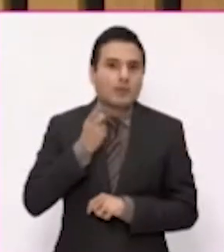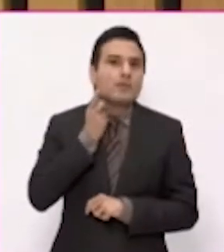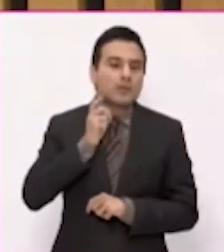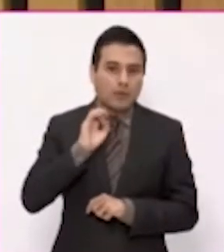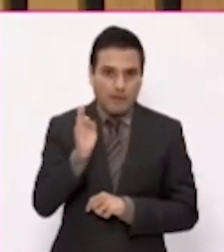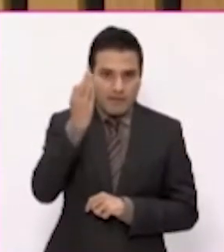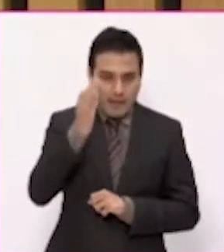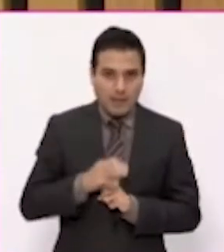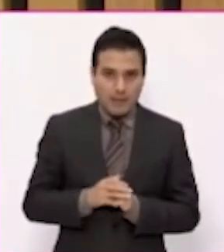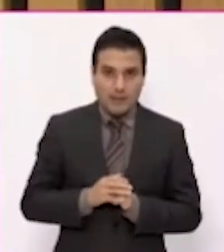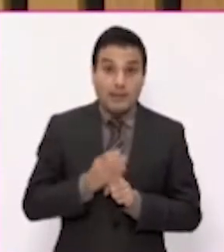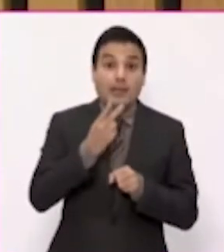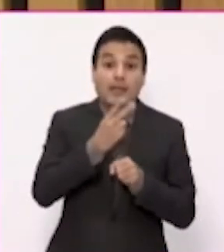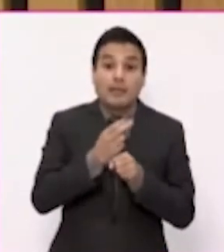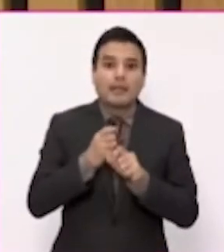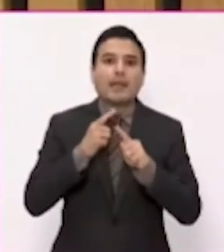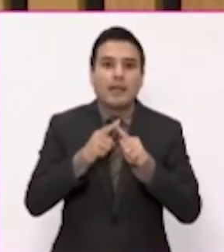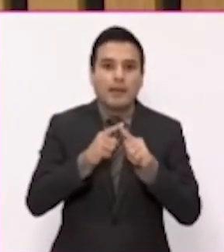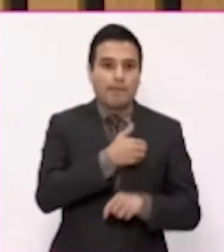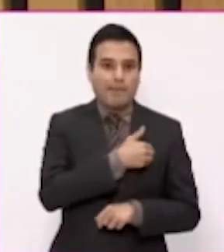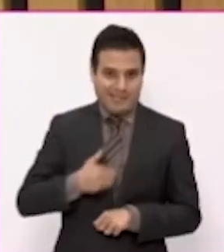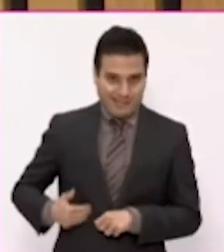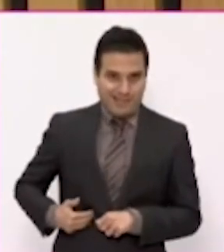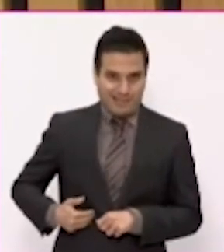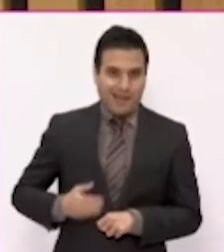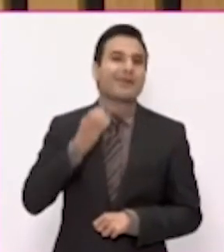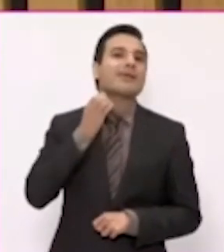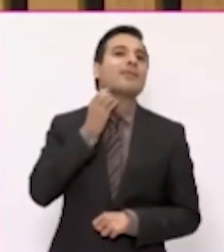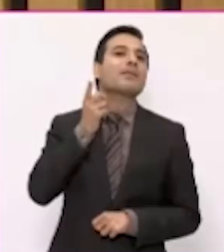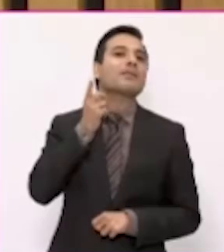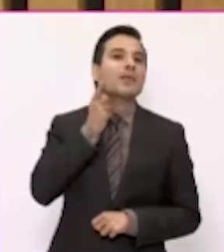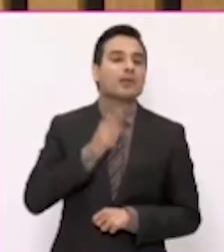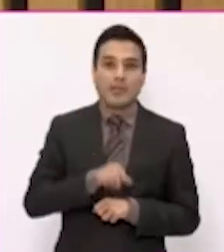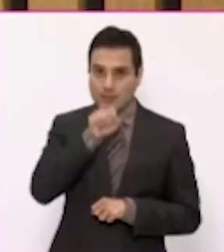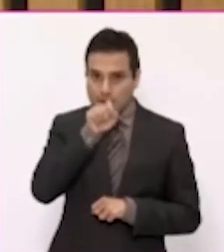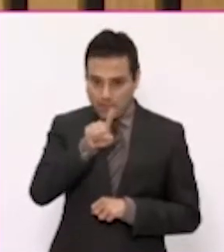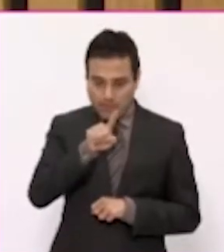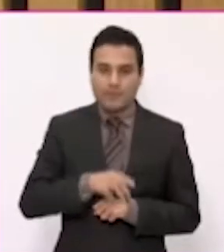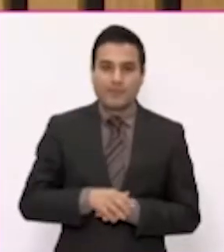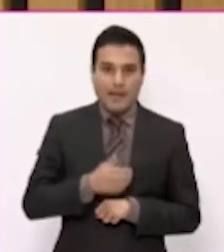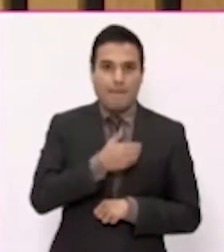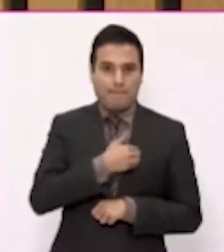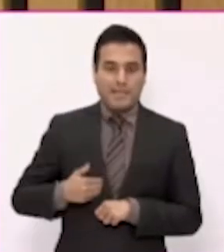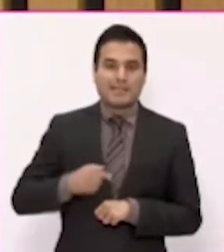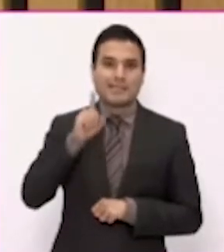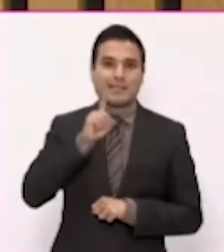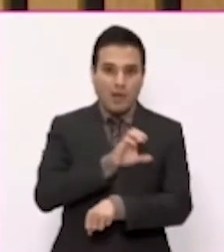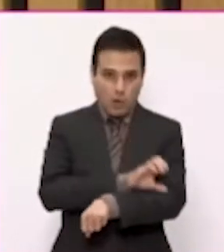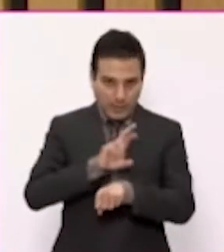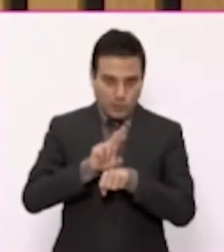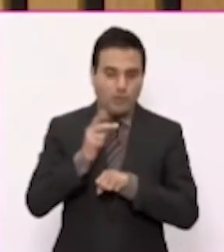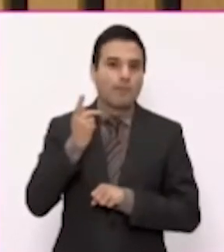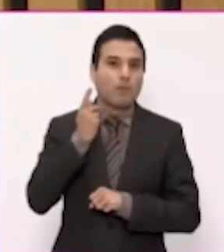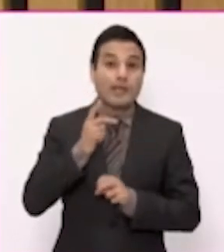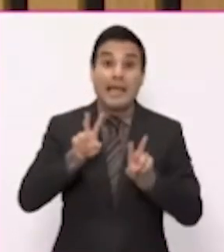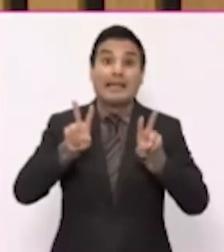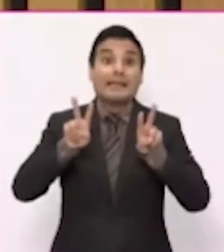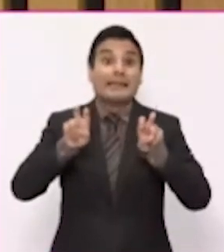federal, invitada por la presidenta de la Cámara Local y por la presidenta de la Junta de Coordinación Política, y salió el